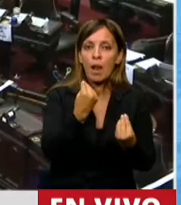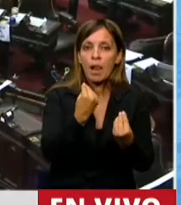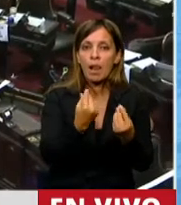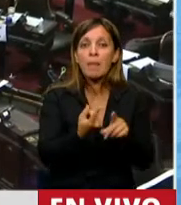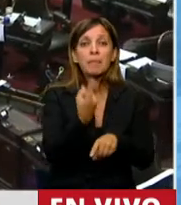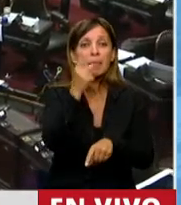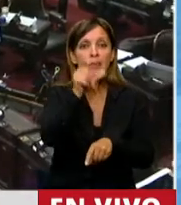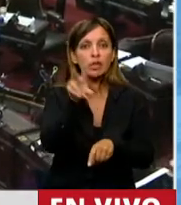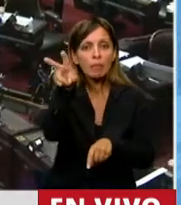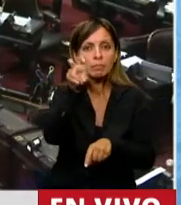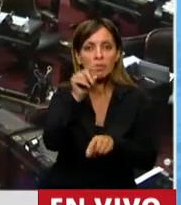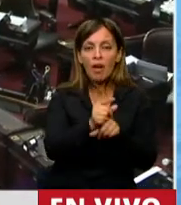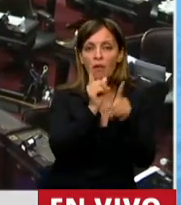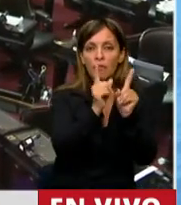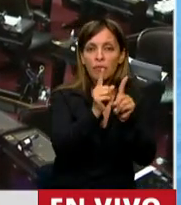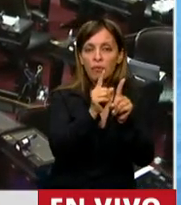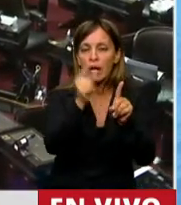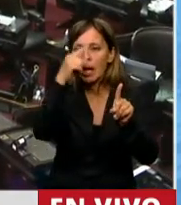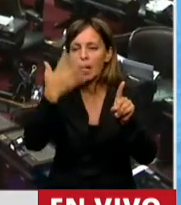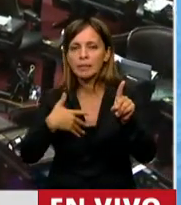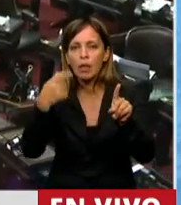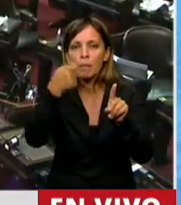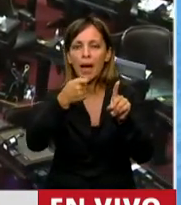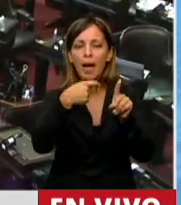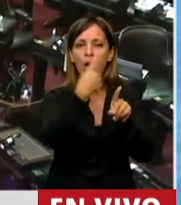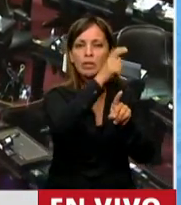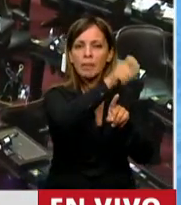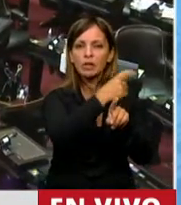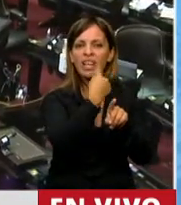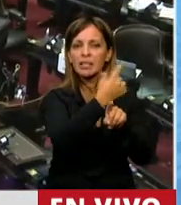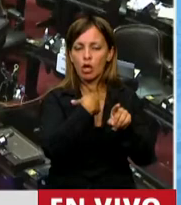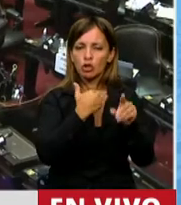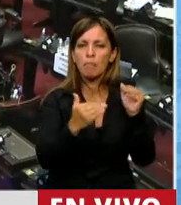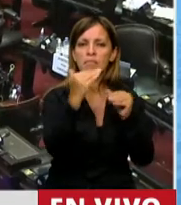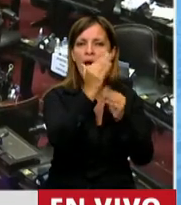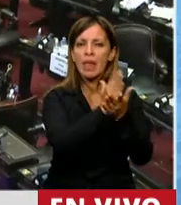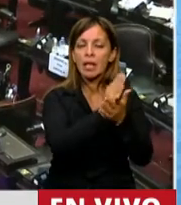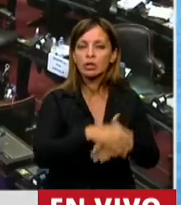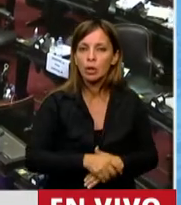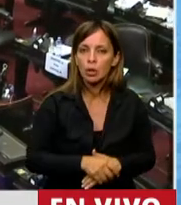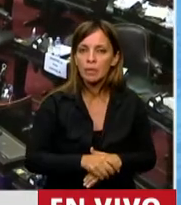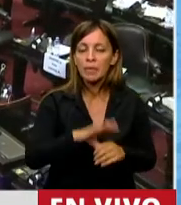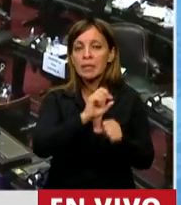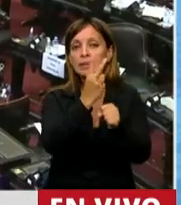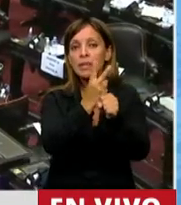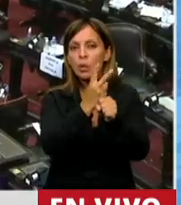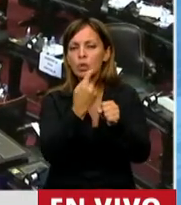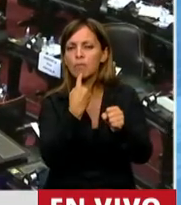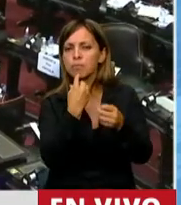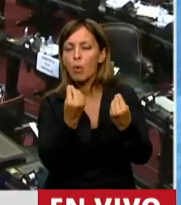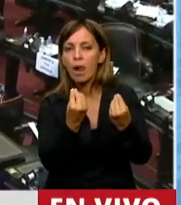retiene el beneficio y el Estado paga nuevamente al que se presente invocando ese mejor derecho. Segundo, el Estado